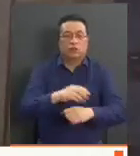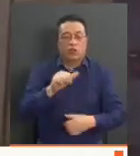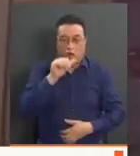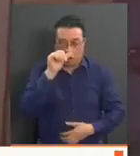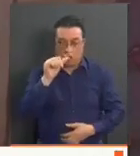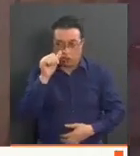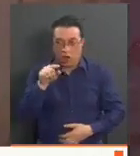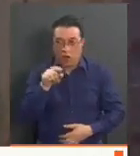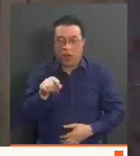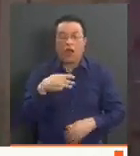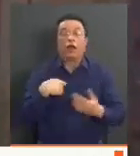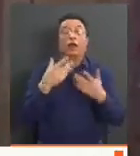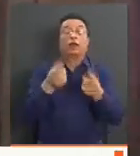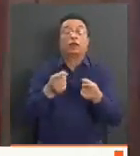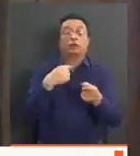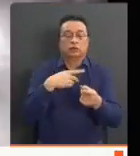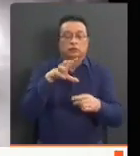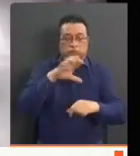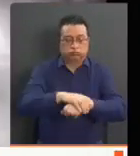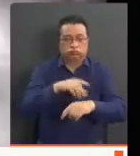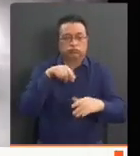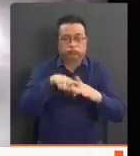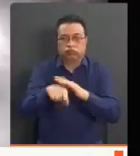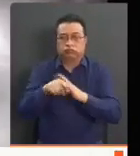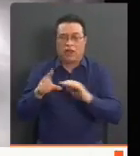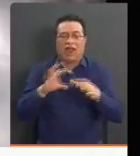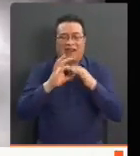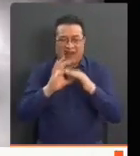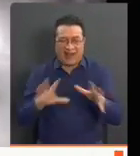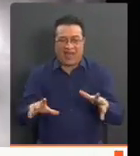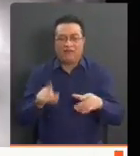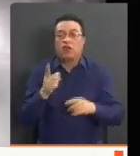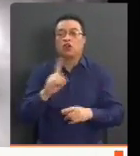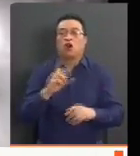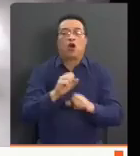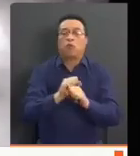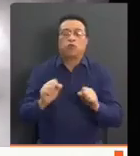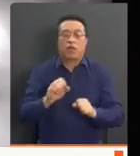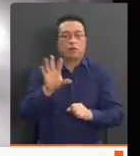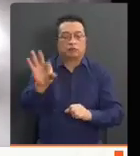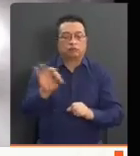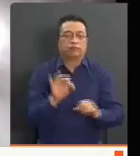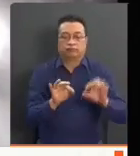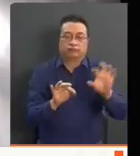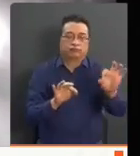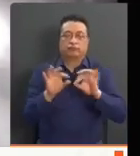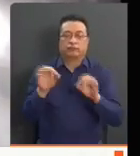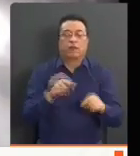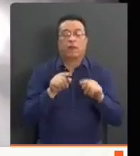por el hecho de permanecer internados y en estado grave, no han podido ser formalizados, por lo que su